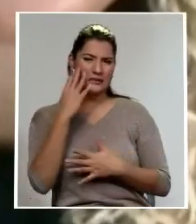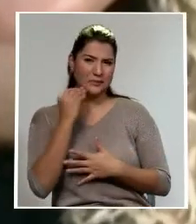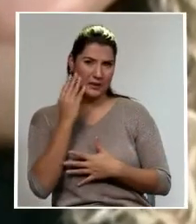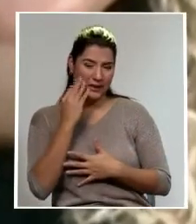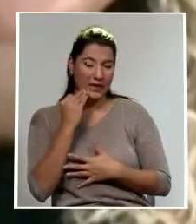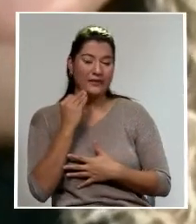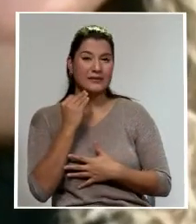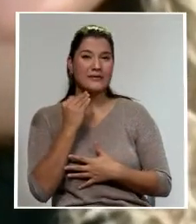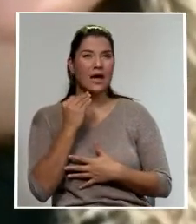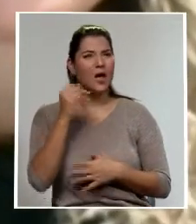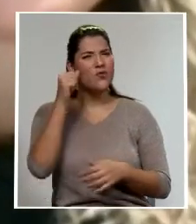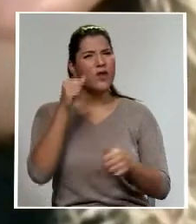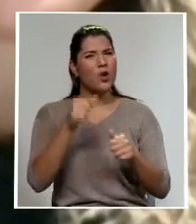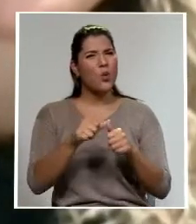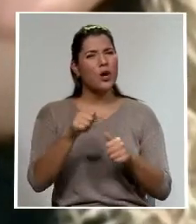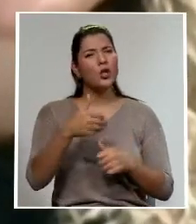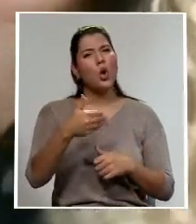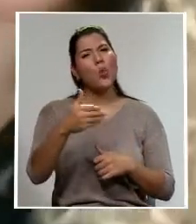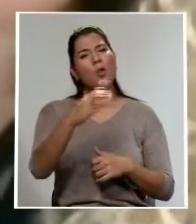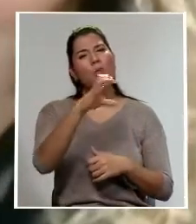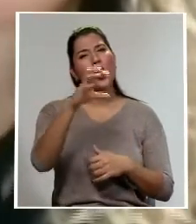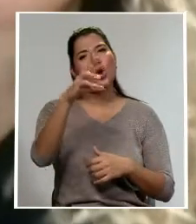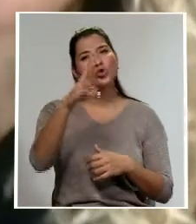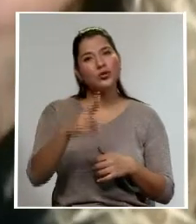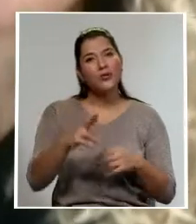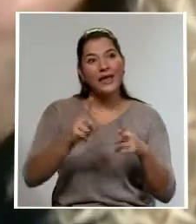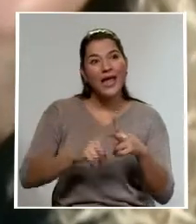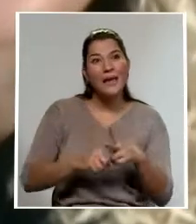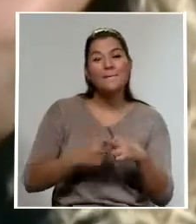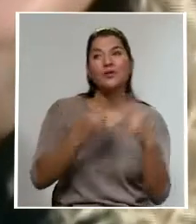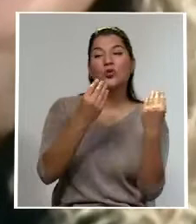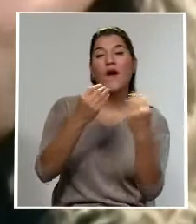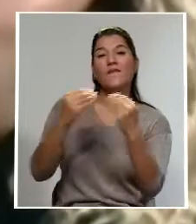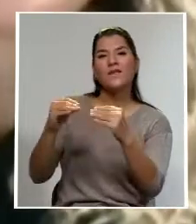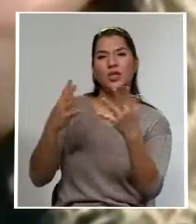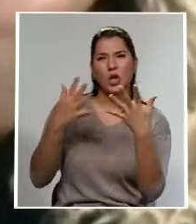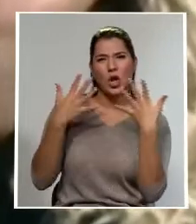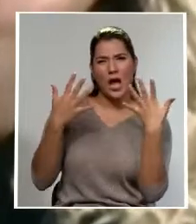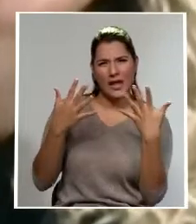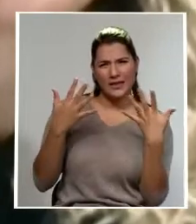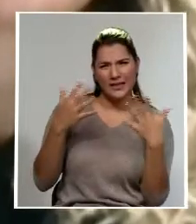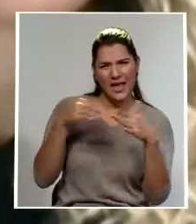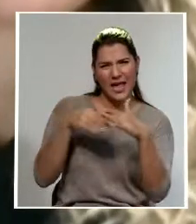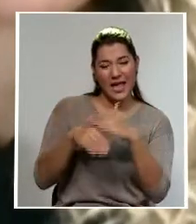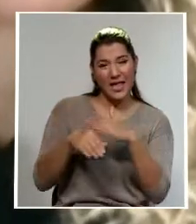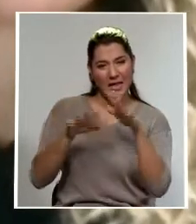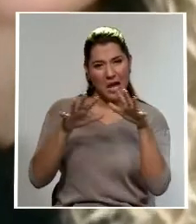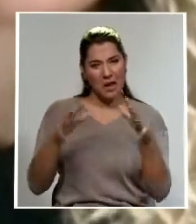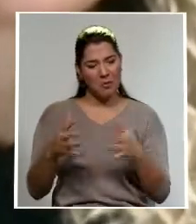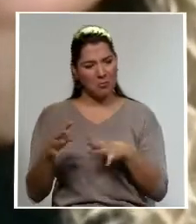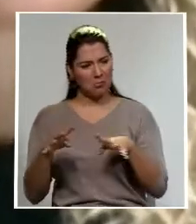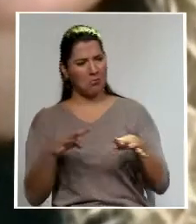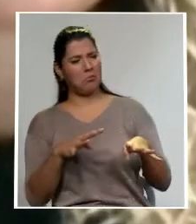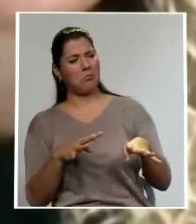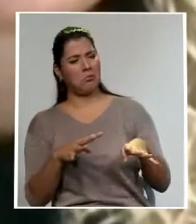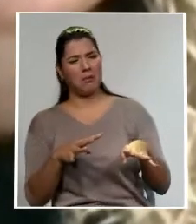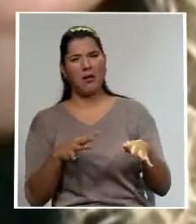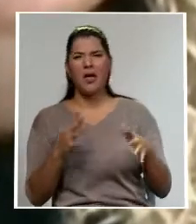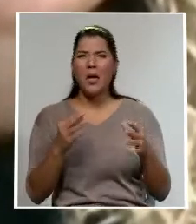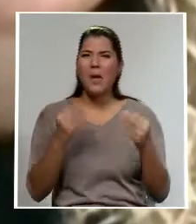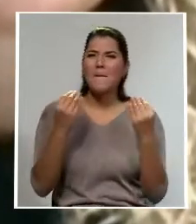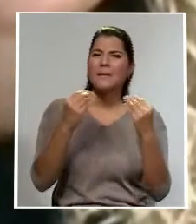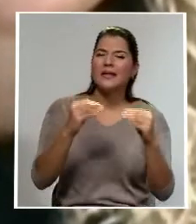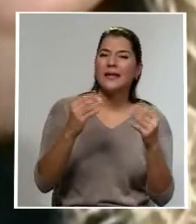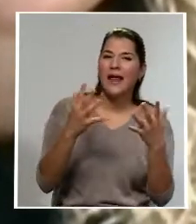país salió a vender aire, que fue algo que en el mundo se causó mucha simpatía, porque vender aire tiene un